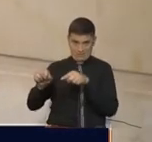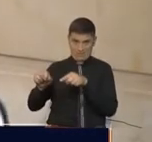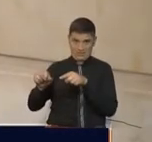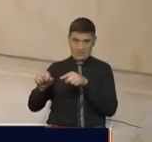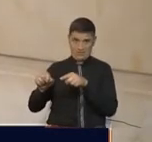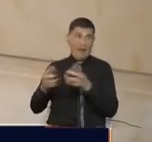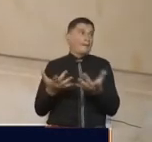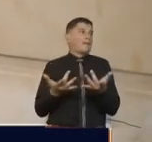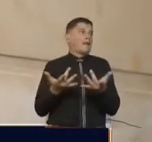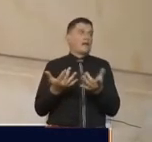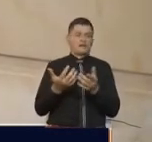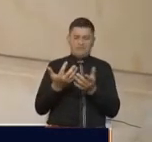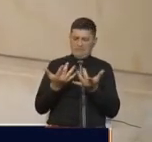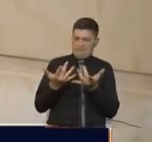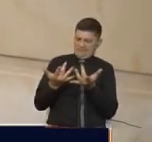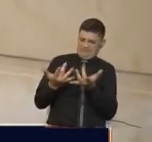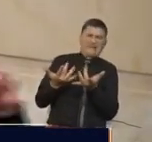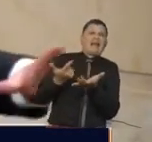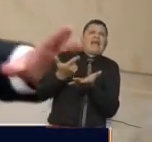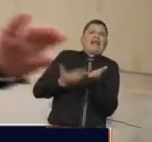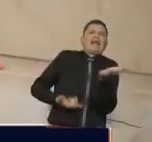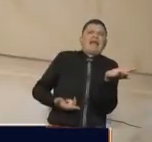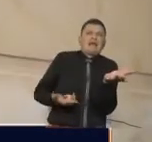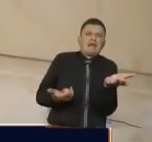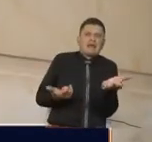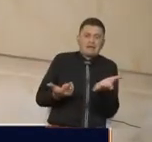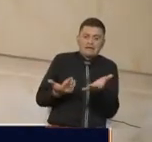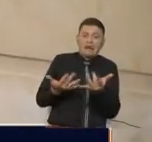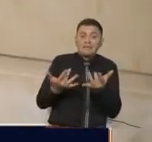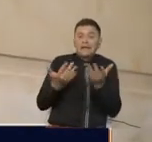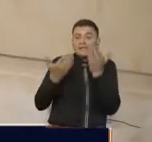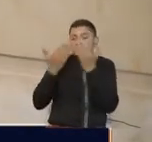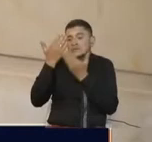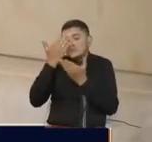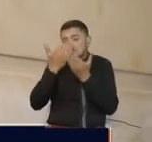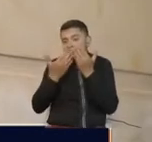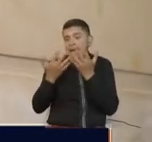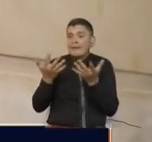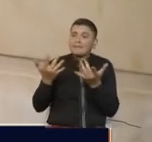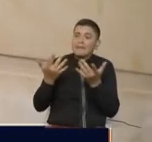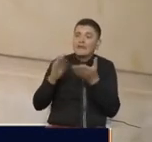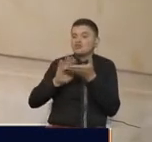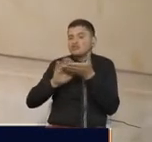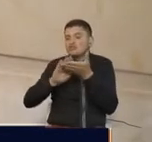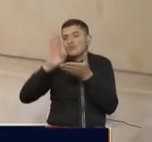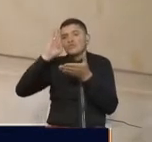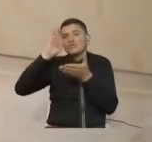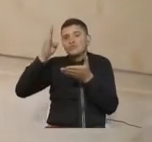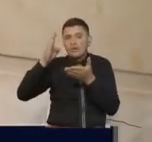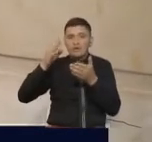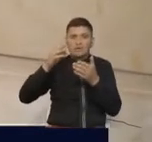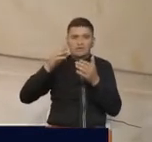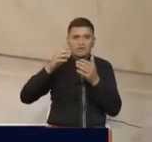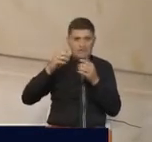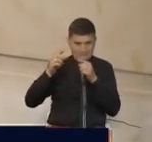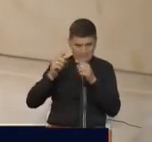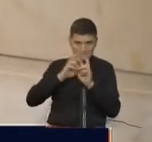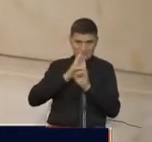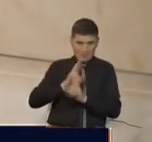Hay que esperar a ver qué. Hay que esperar qué solución se estudia y hay que esperar qué pasa con el contrato que está en ejecución.